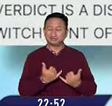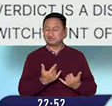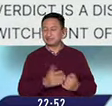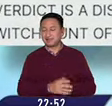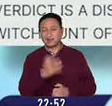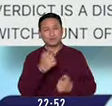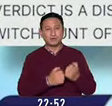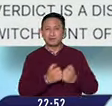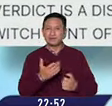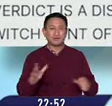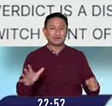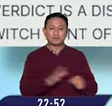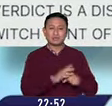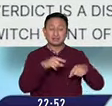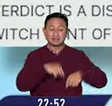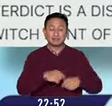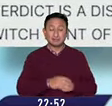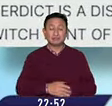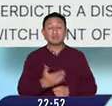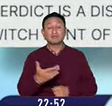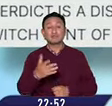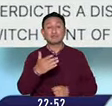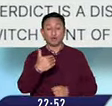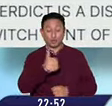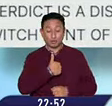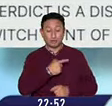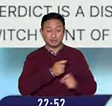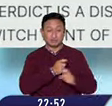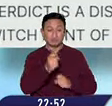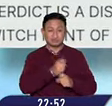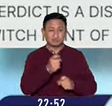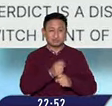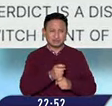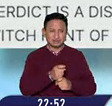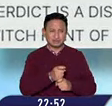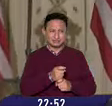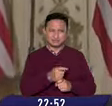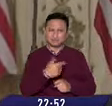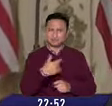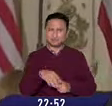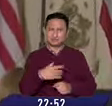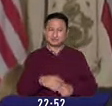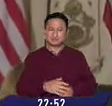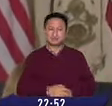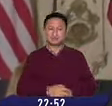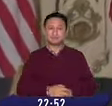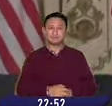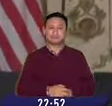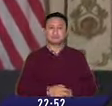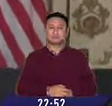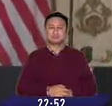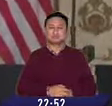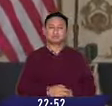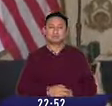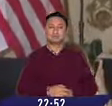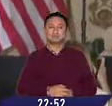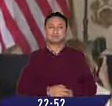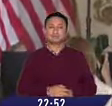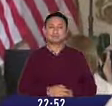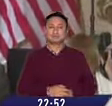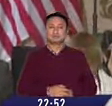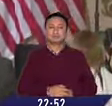la continuación de la cacería de brujas más grande de todos los tiempos". Con la realización